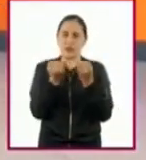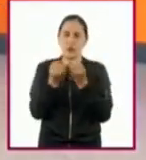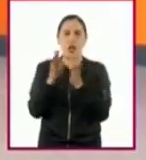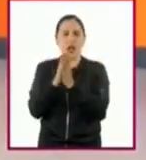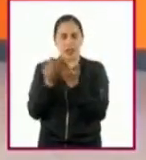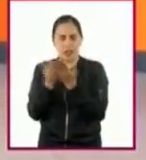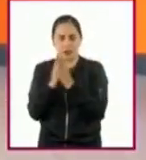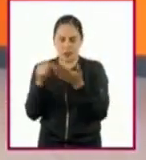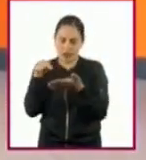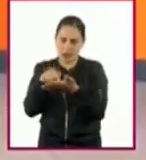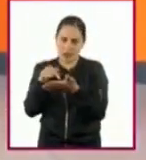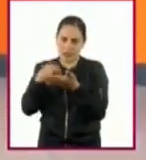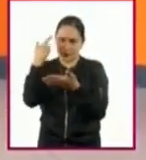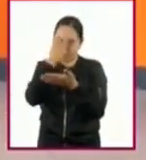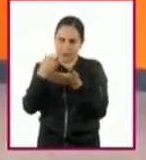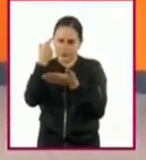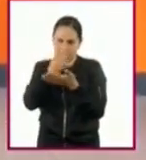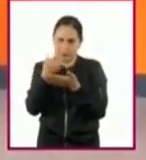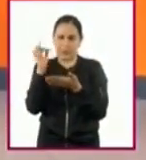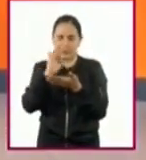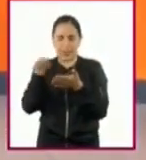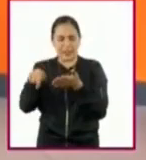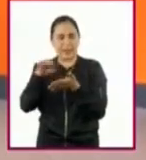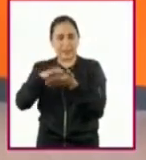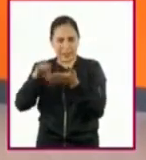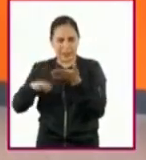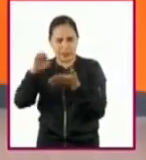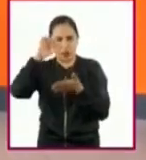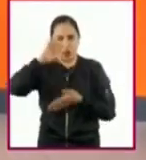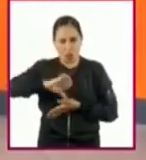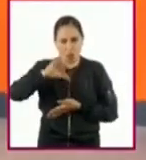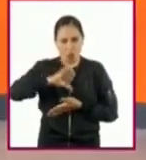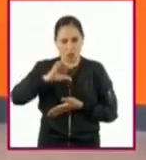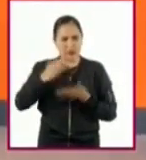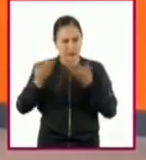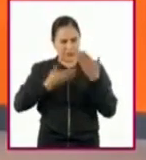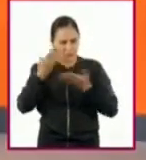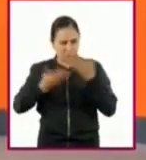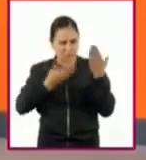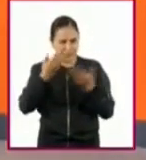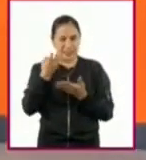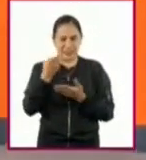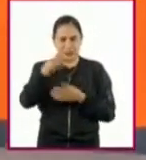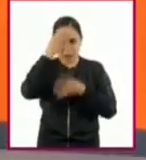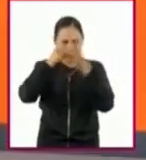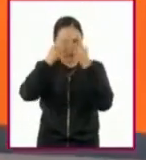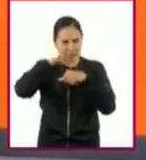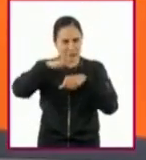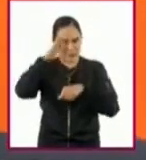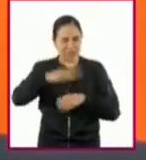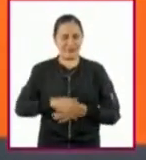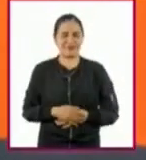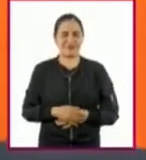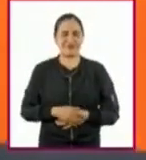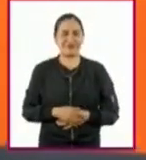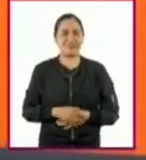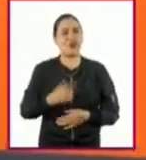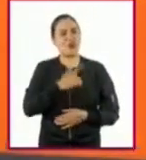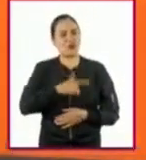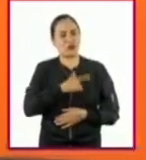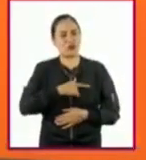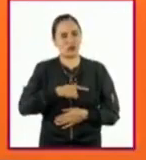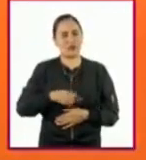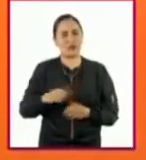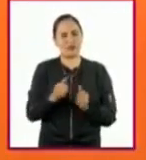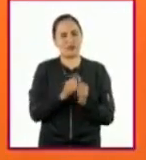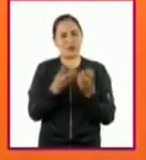seguramente encontrarán situaciones similares a las vistas que resultarán enriquecedoras. Me dio gusto acompañarlos en Aprende en Casa 3,